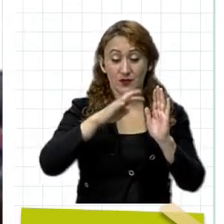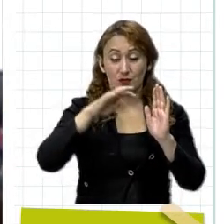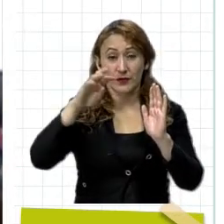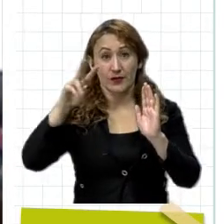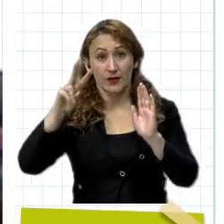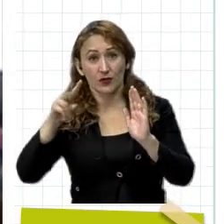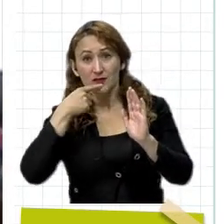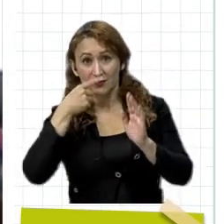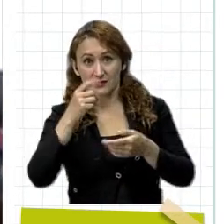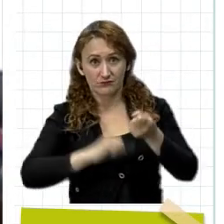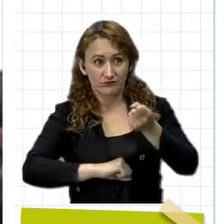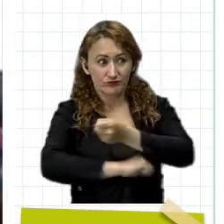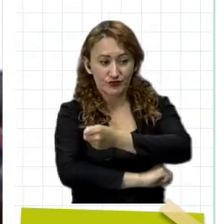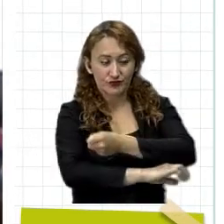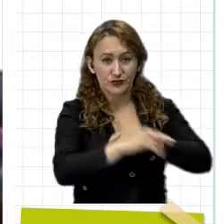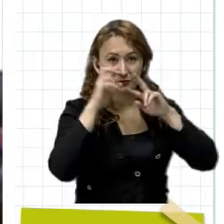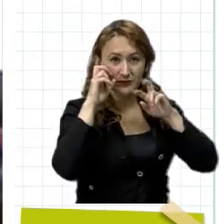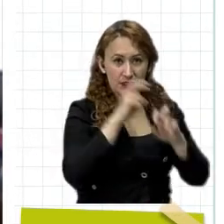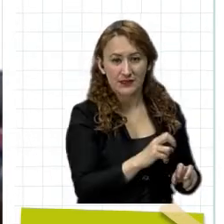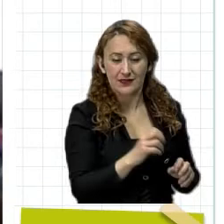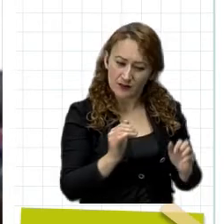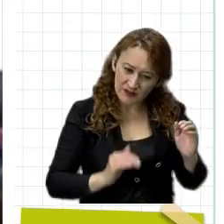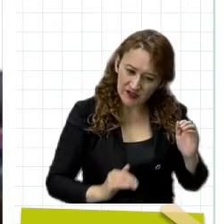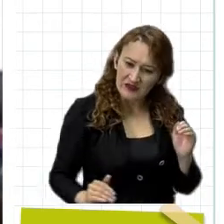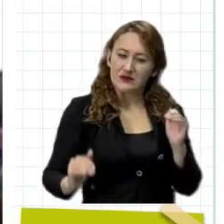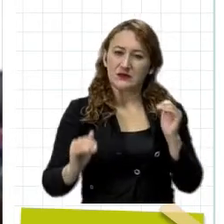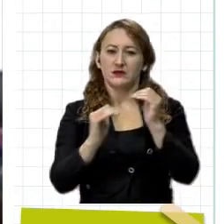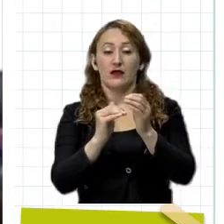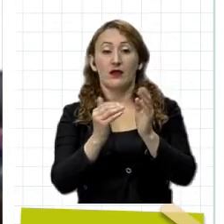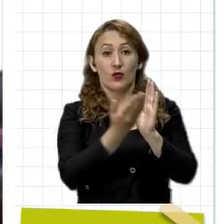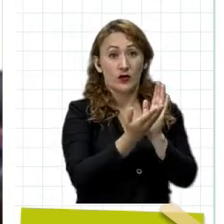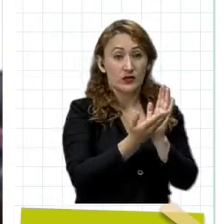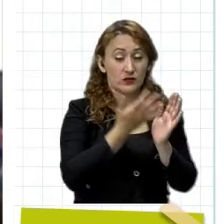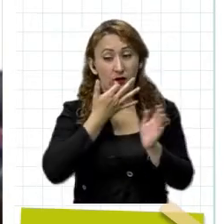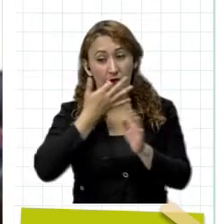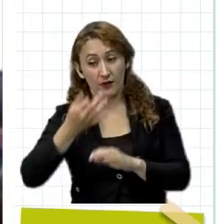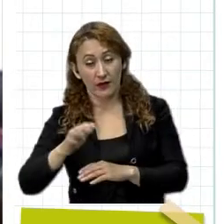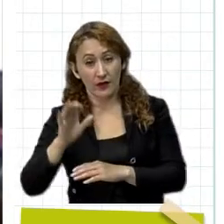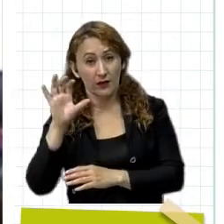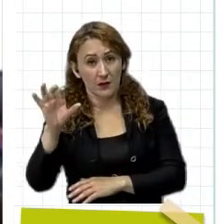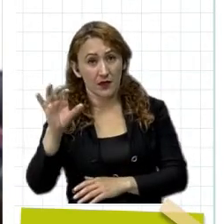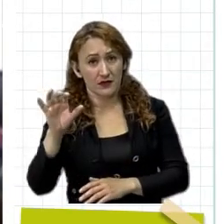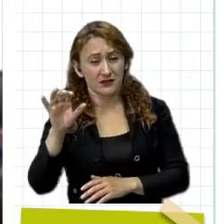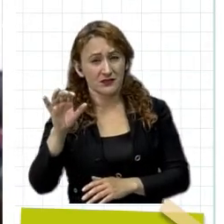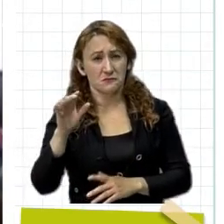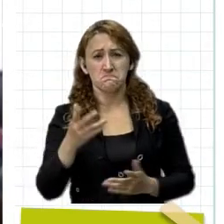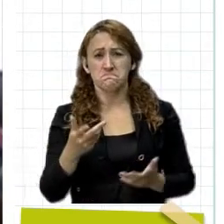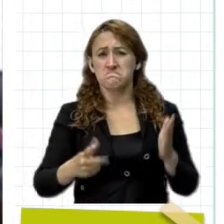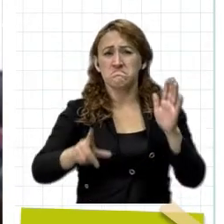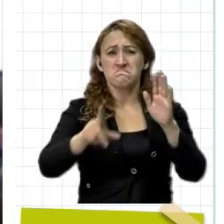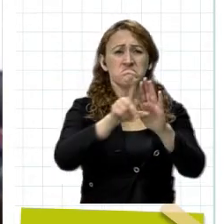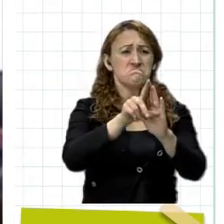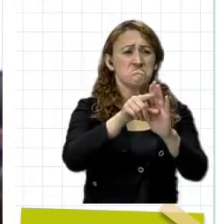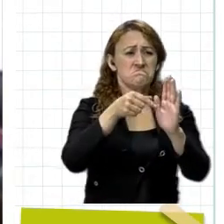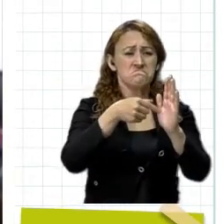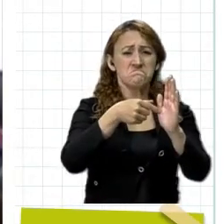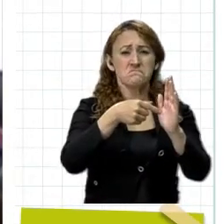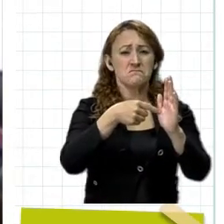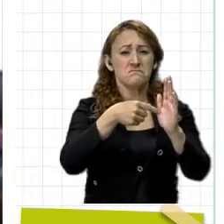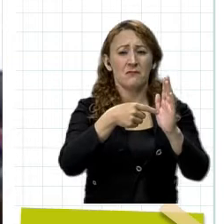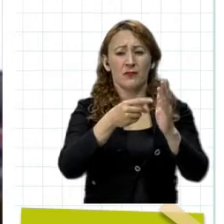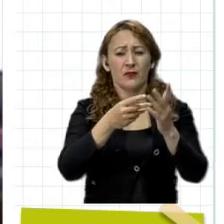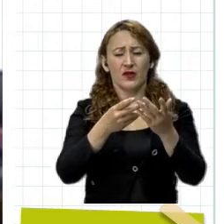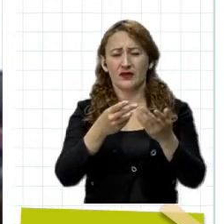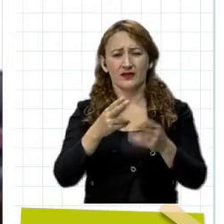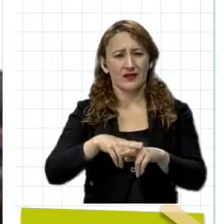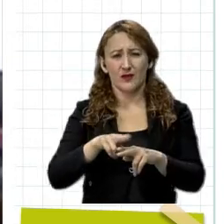la investigación y cerrar la brecha entre la educación y la realidad del país, se fue naturalizando debido a las presiones